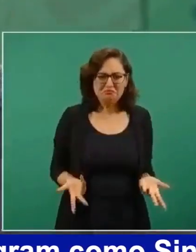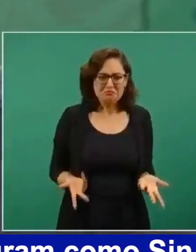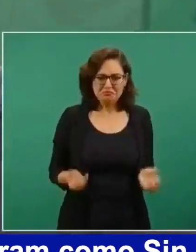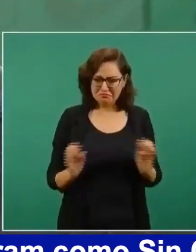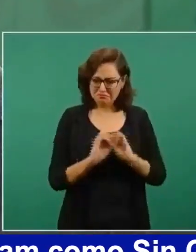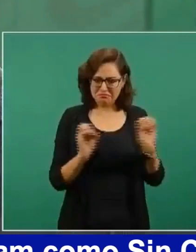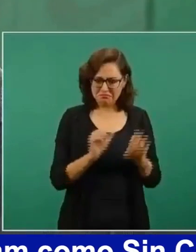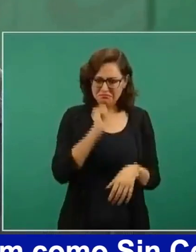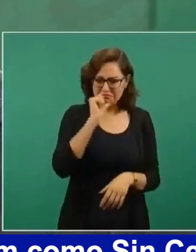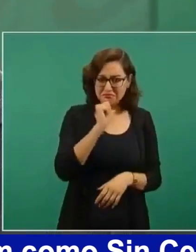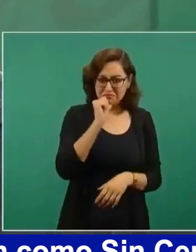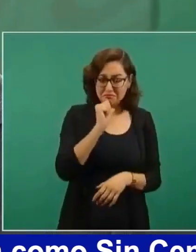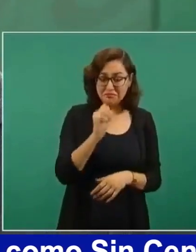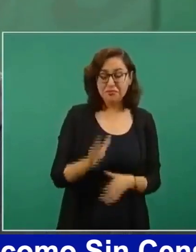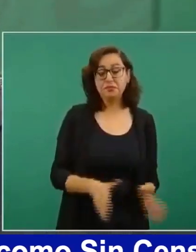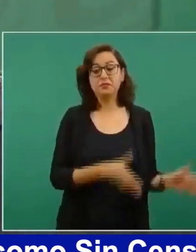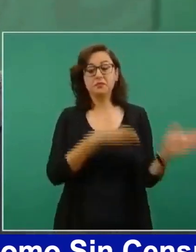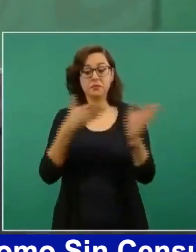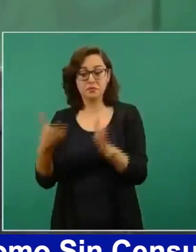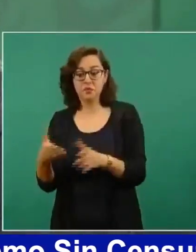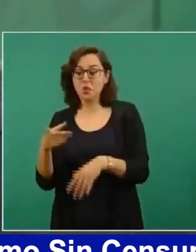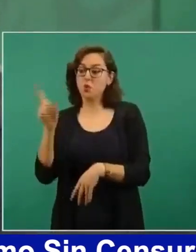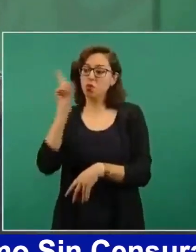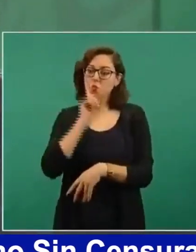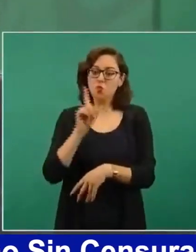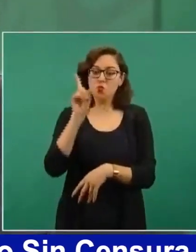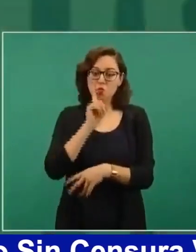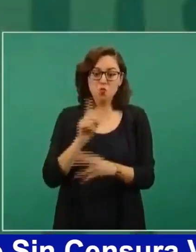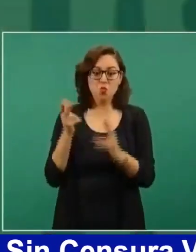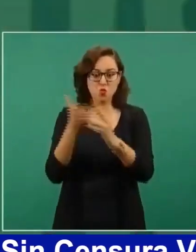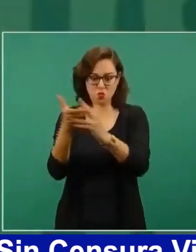Feminicidios, estoy hablando.